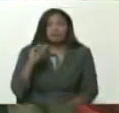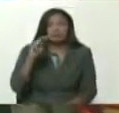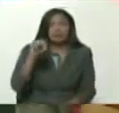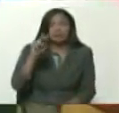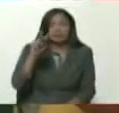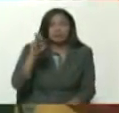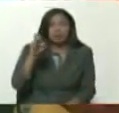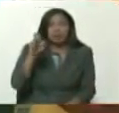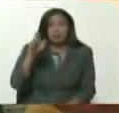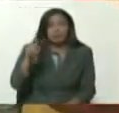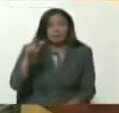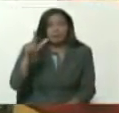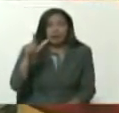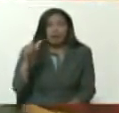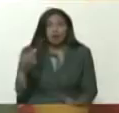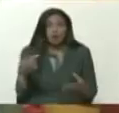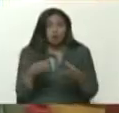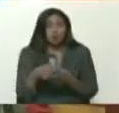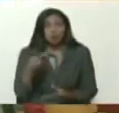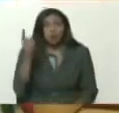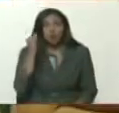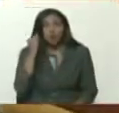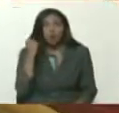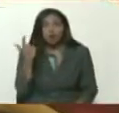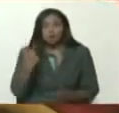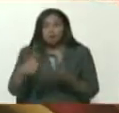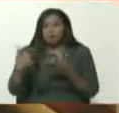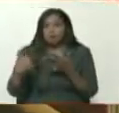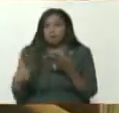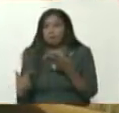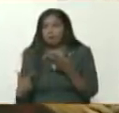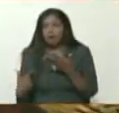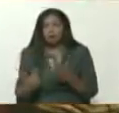socialista. Aquí estoy con este grupo de mujeres, Jennifer, Yomaira,